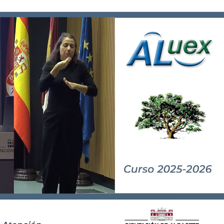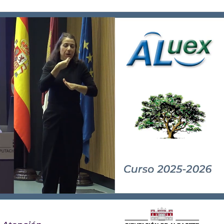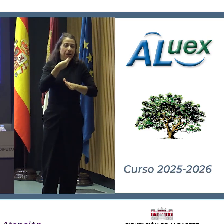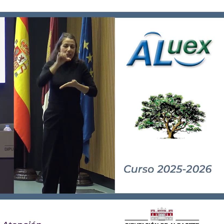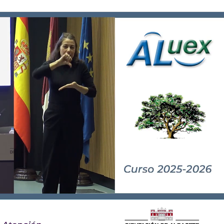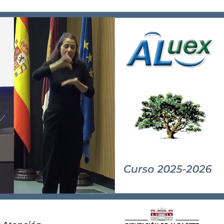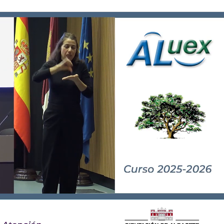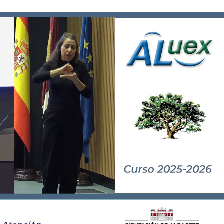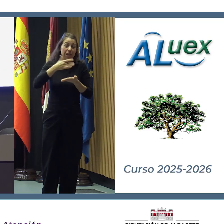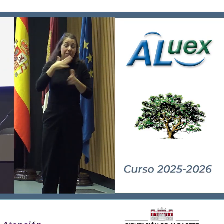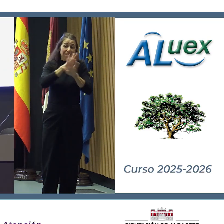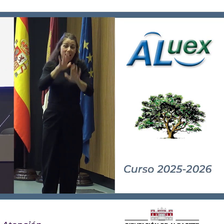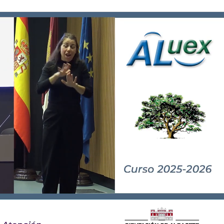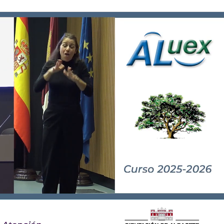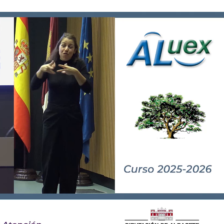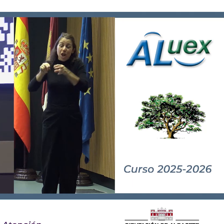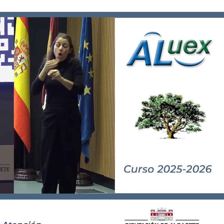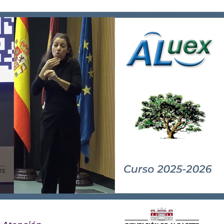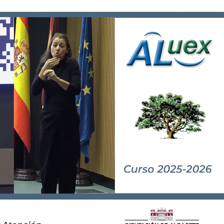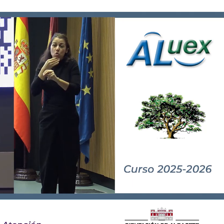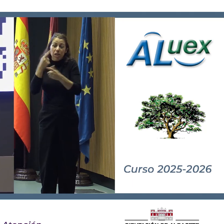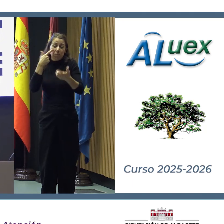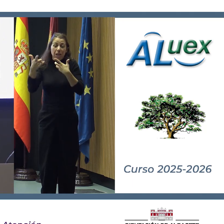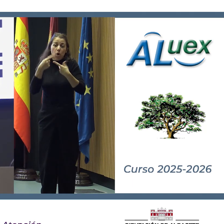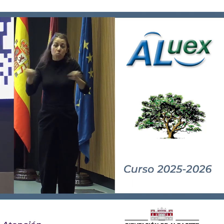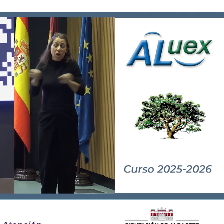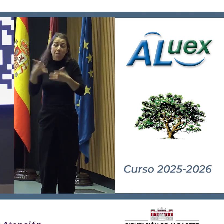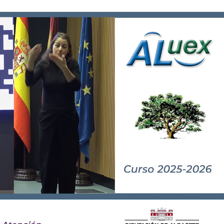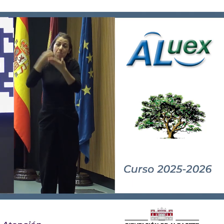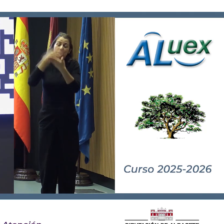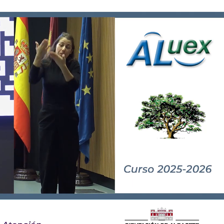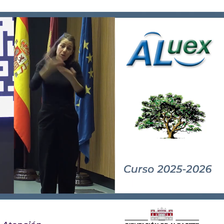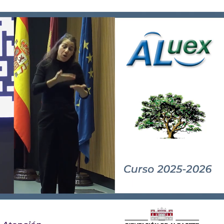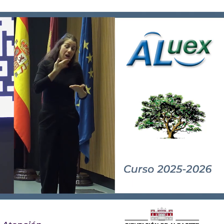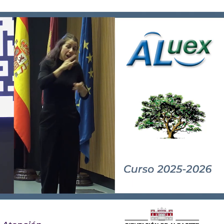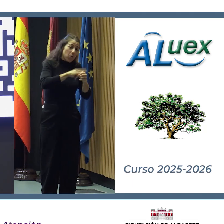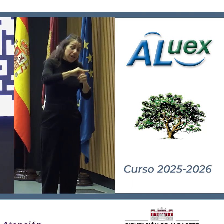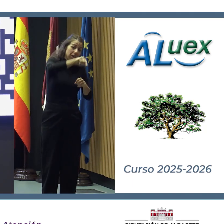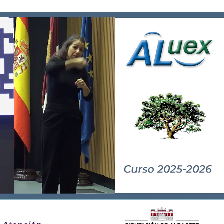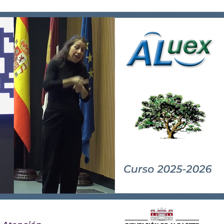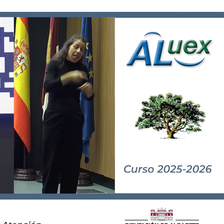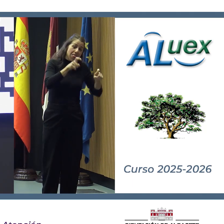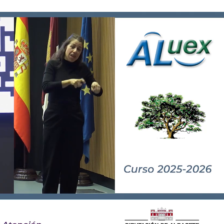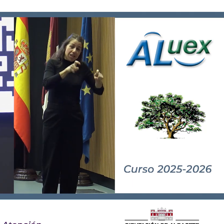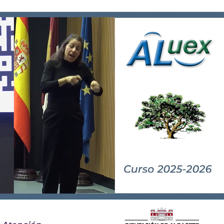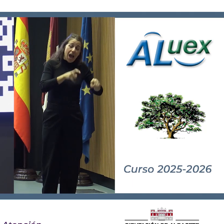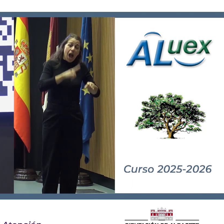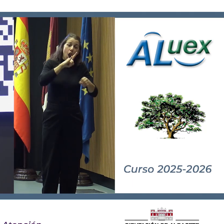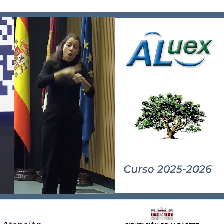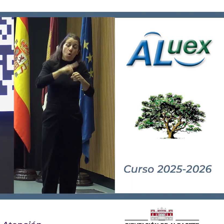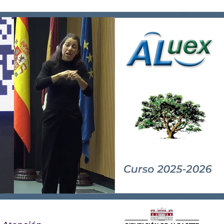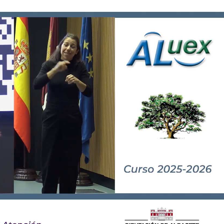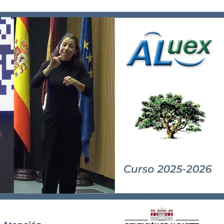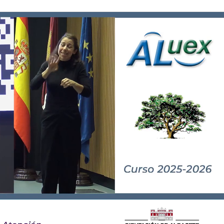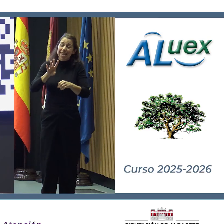y acabaremos también con un espectáculo musical. Les invitamos a todos. El lunes que viene descansamos, es fiesta, volvemos el lunes